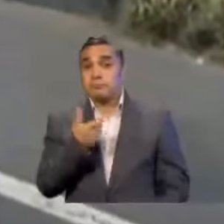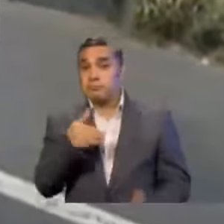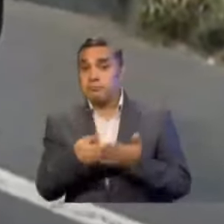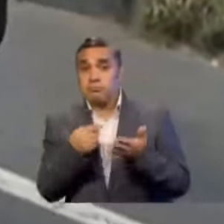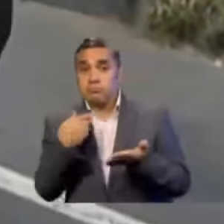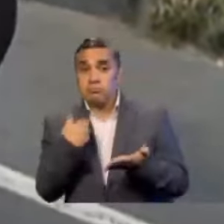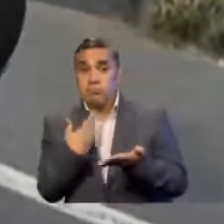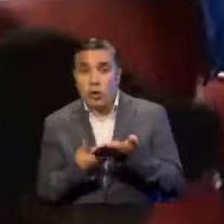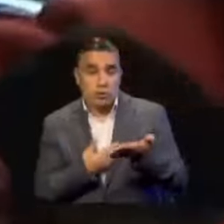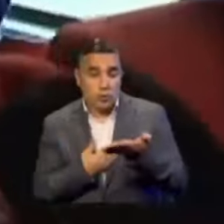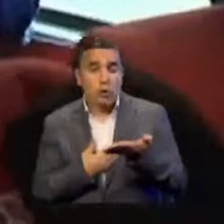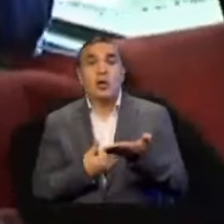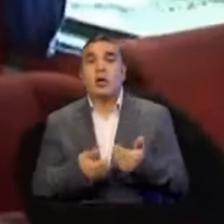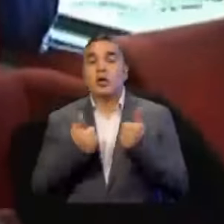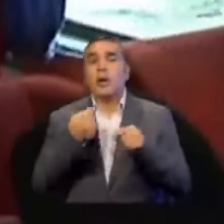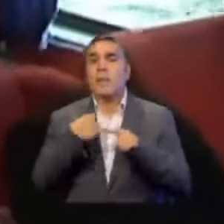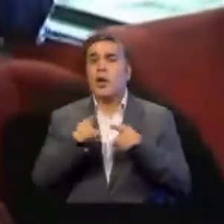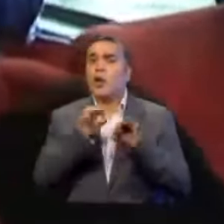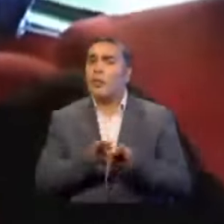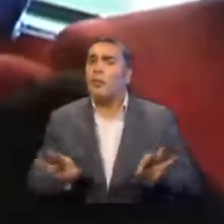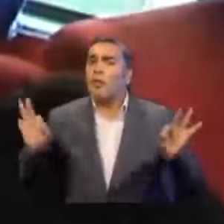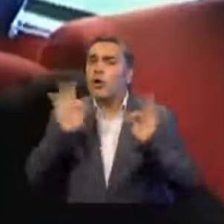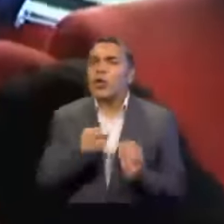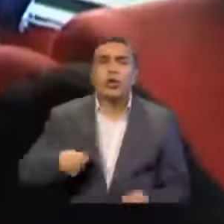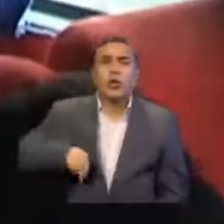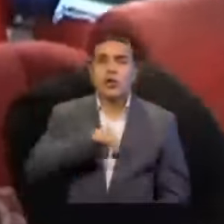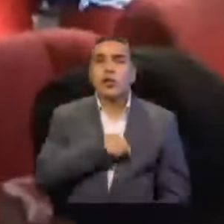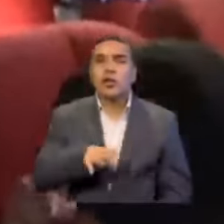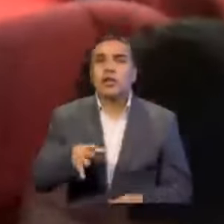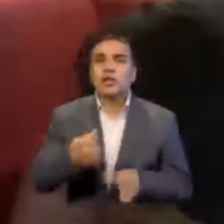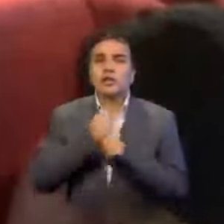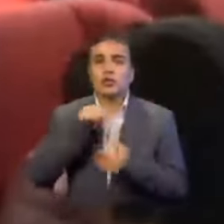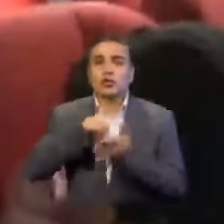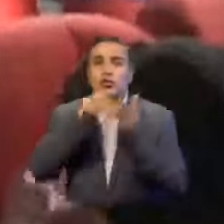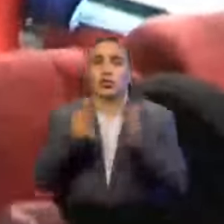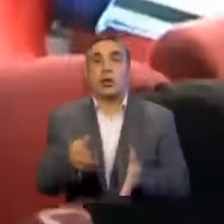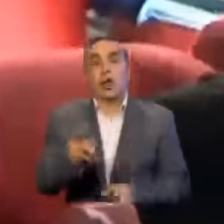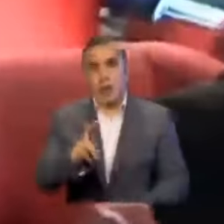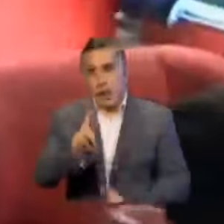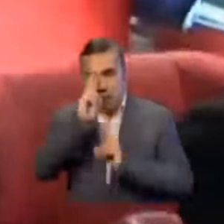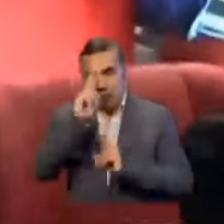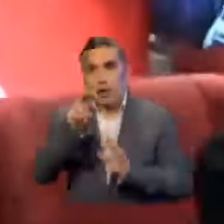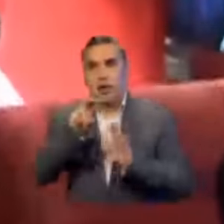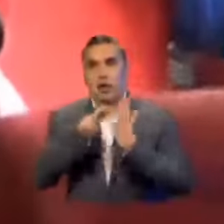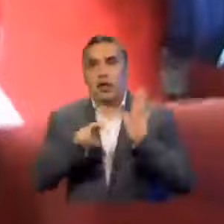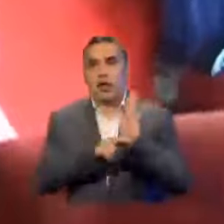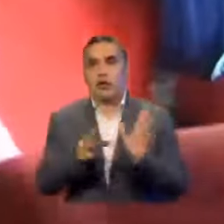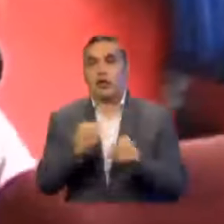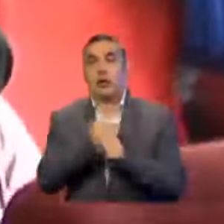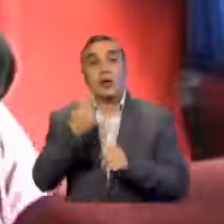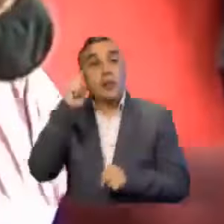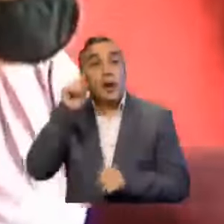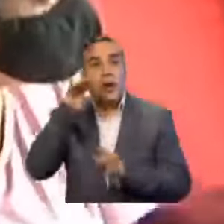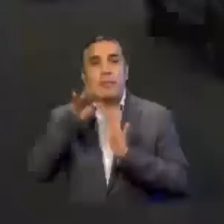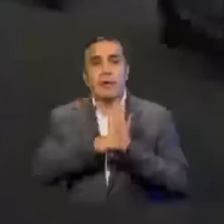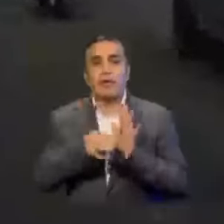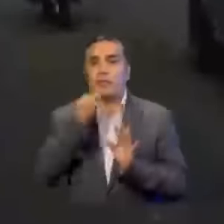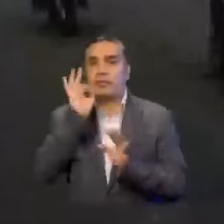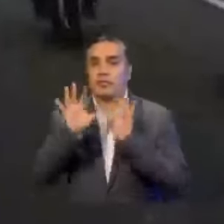son precautelar la seguridad ciudadana y mantener el respeto de las normas de bioseguridad para evitar la propagación de